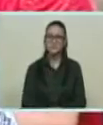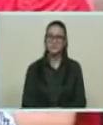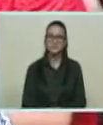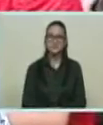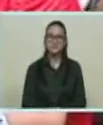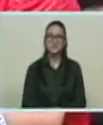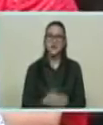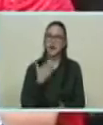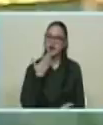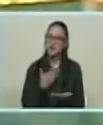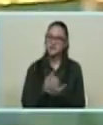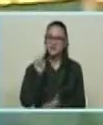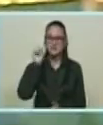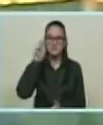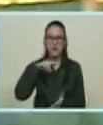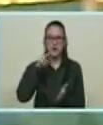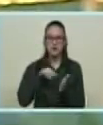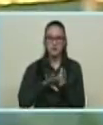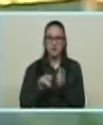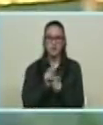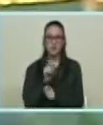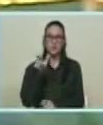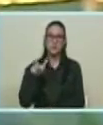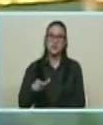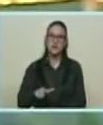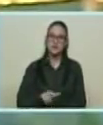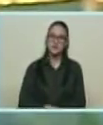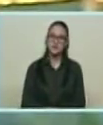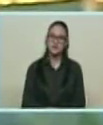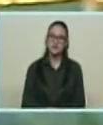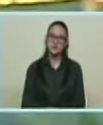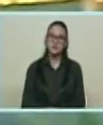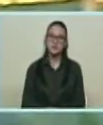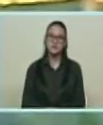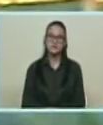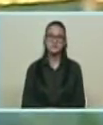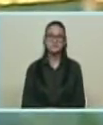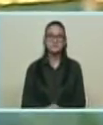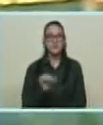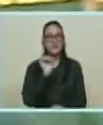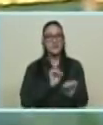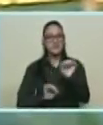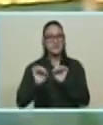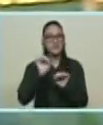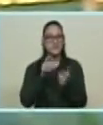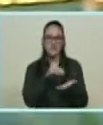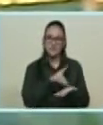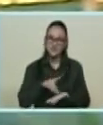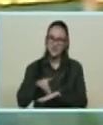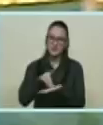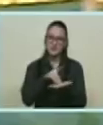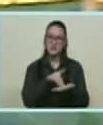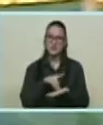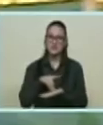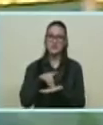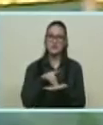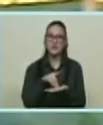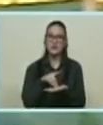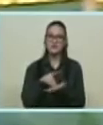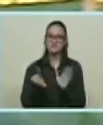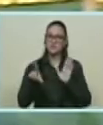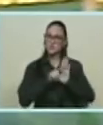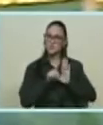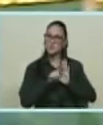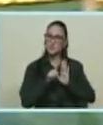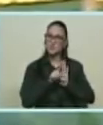Y agradezco a la Asamblea Nacional Constituyente por defender la dignidad, la